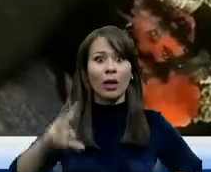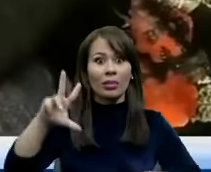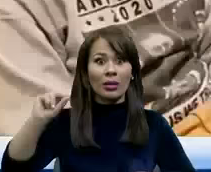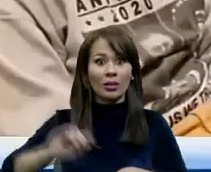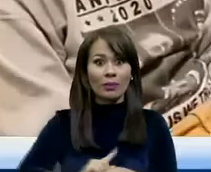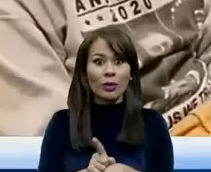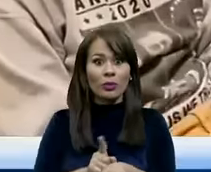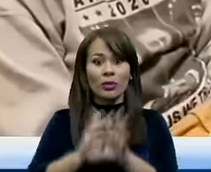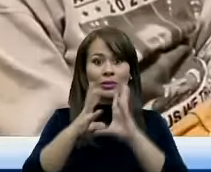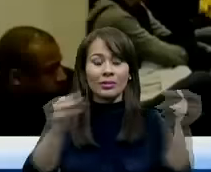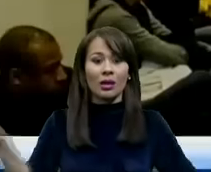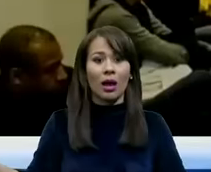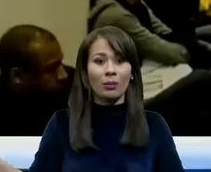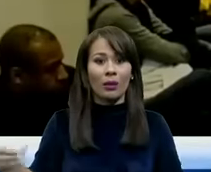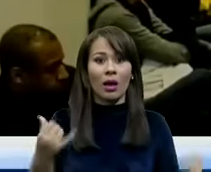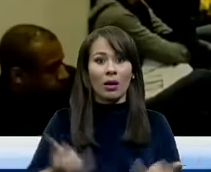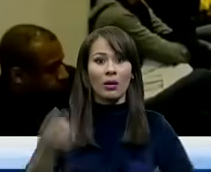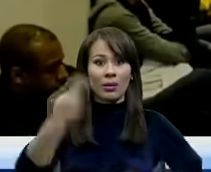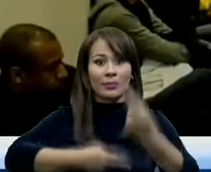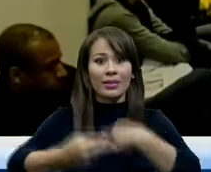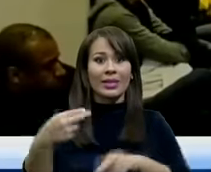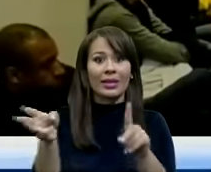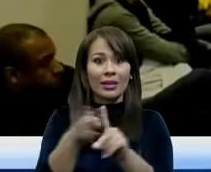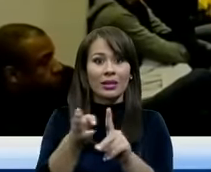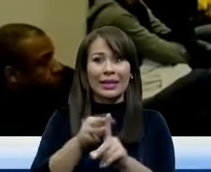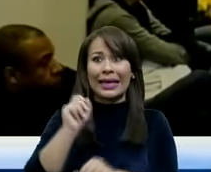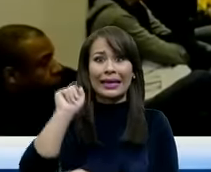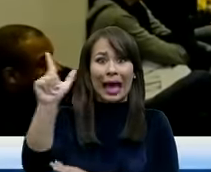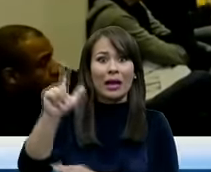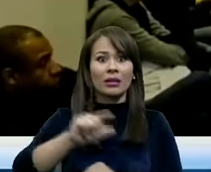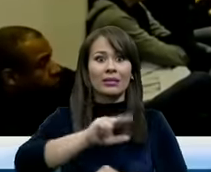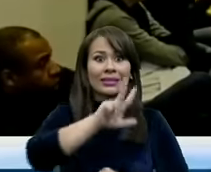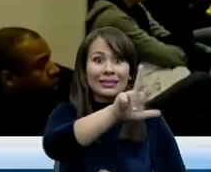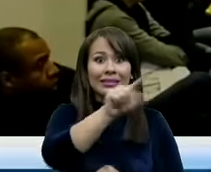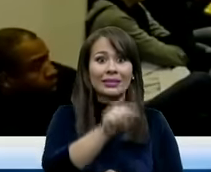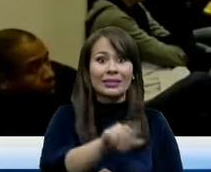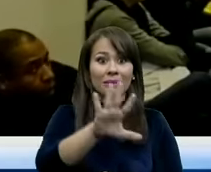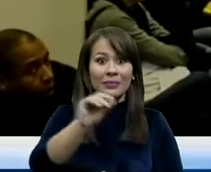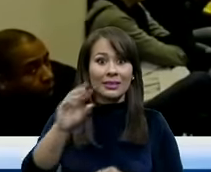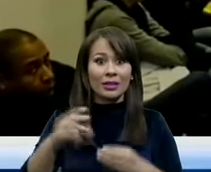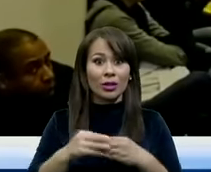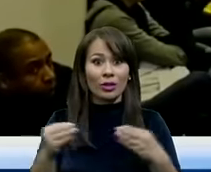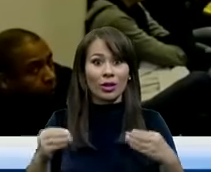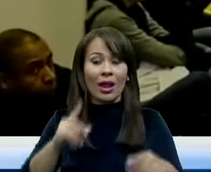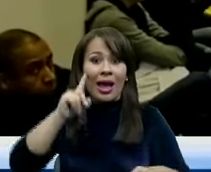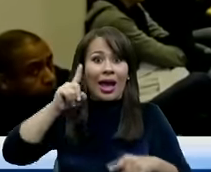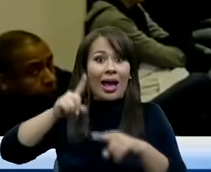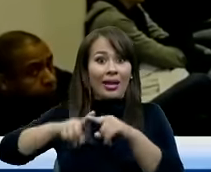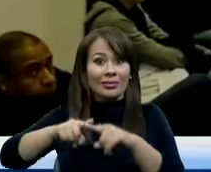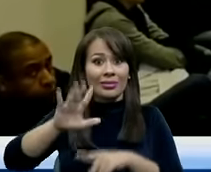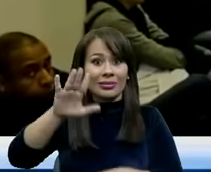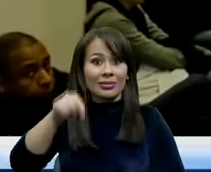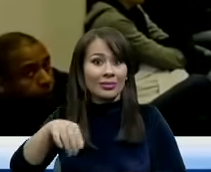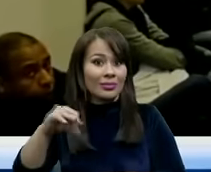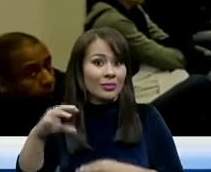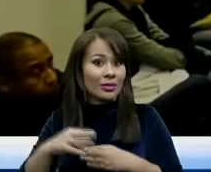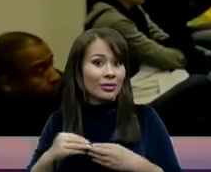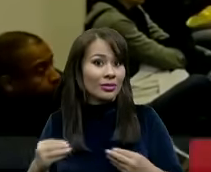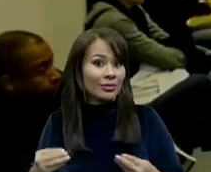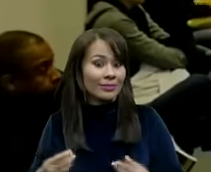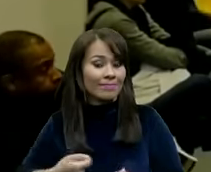hora. Ahora se venden en Internet por precios que van desde los 3.500 hasta los $5.000.